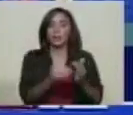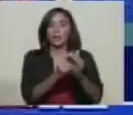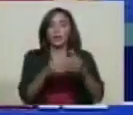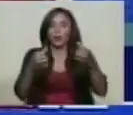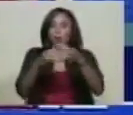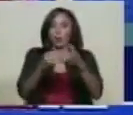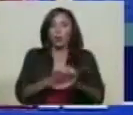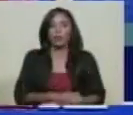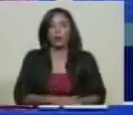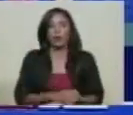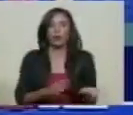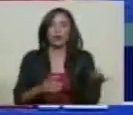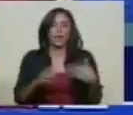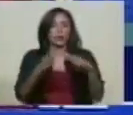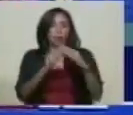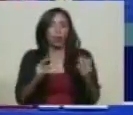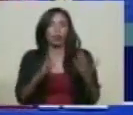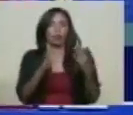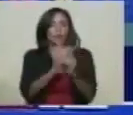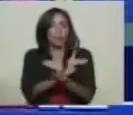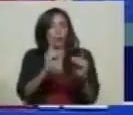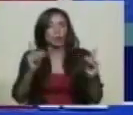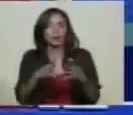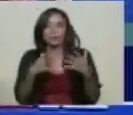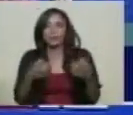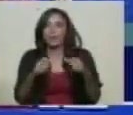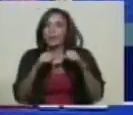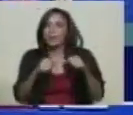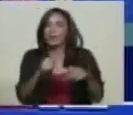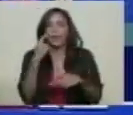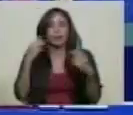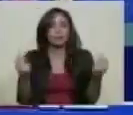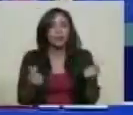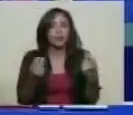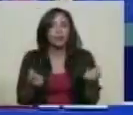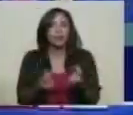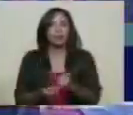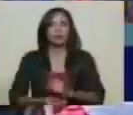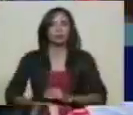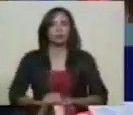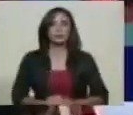Chávez, democratizada, consolidada, activada.